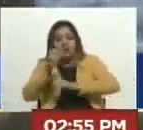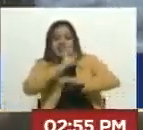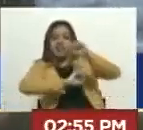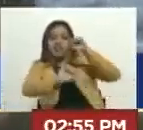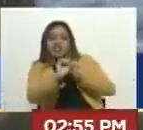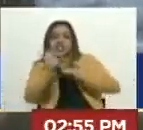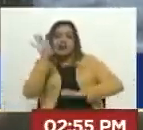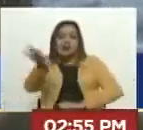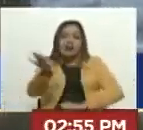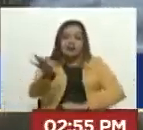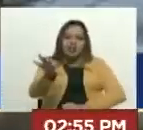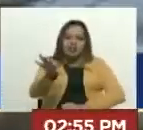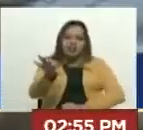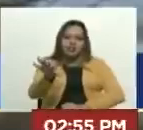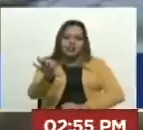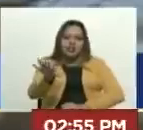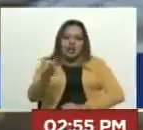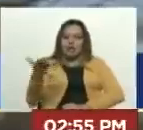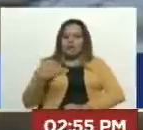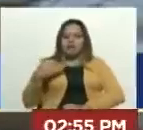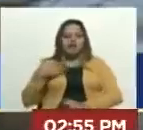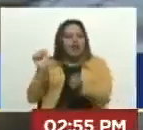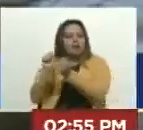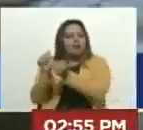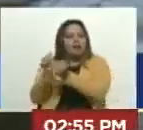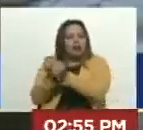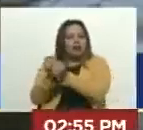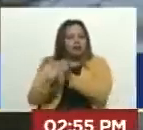de la patria en ese momento, era el pecho y la piedra.